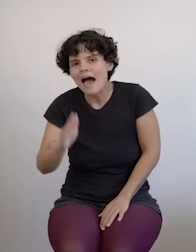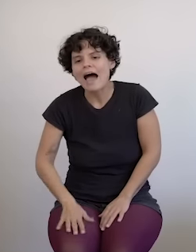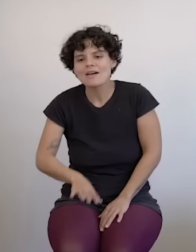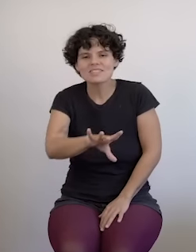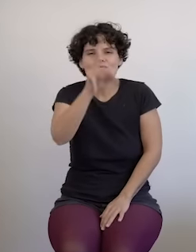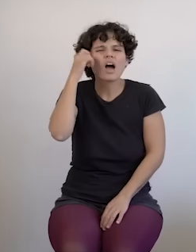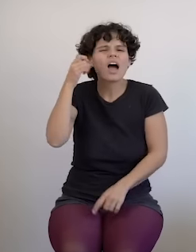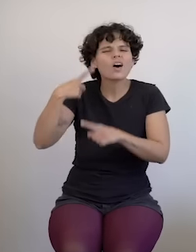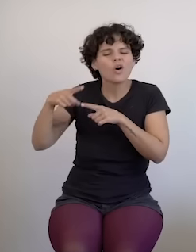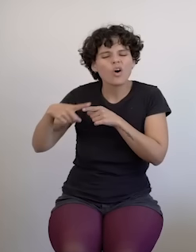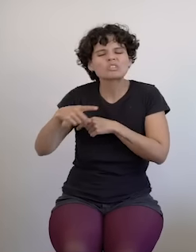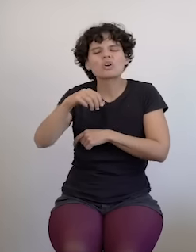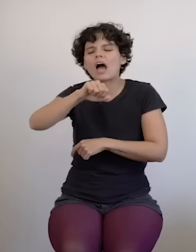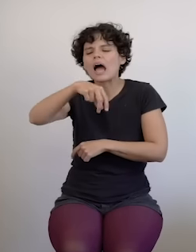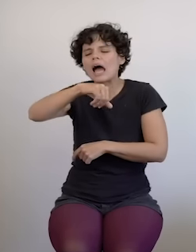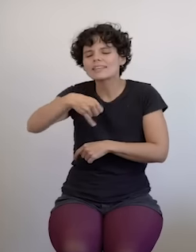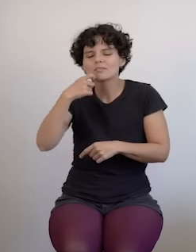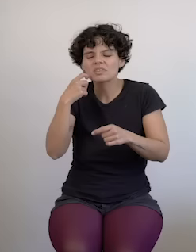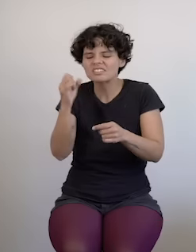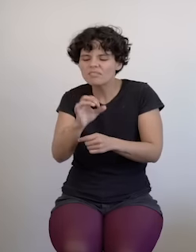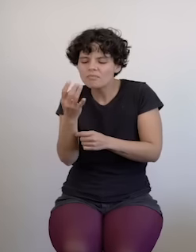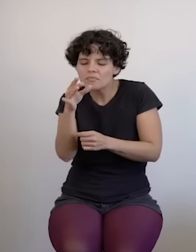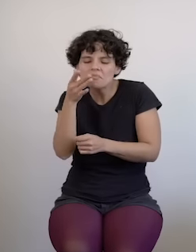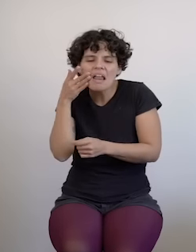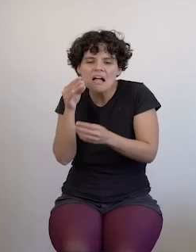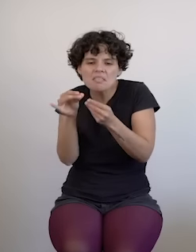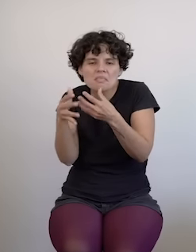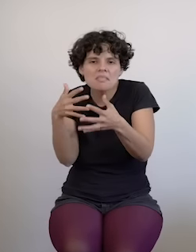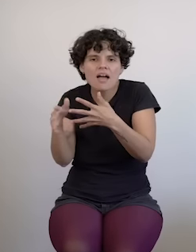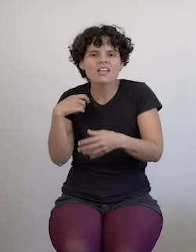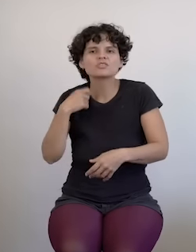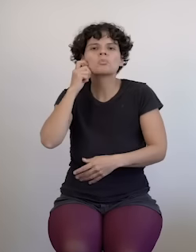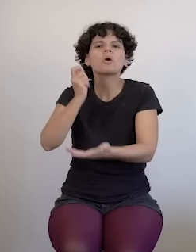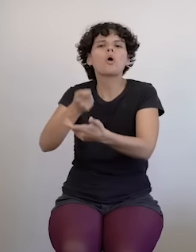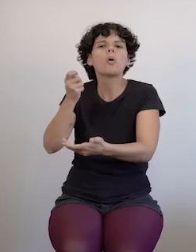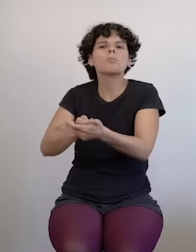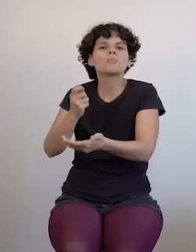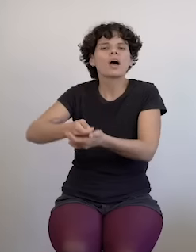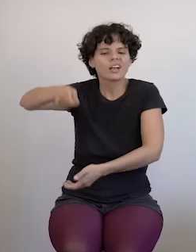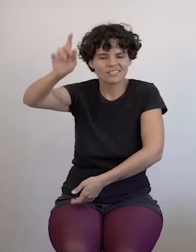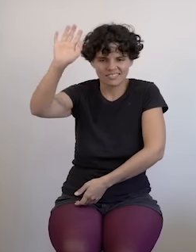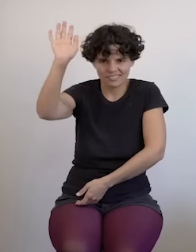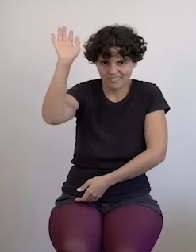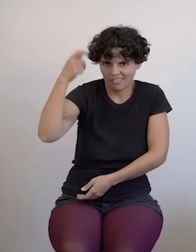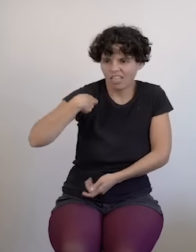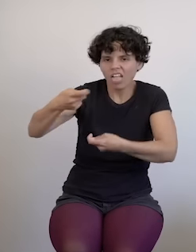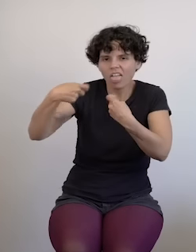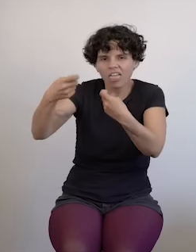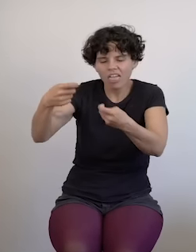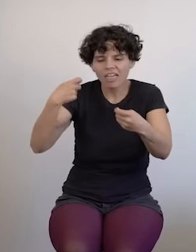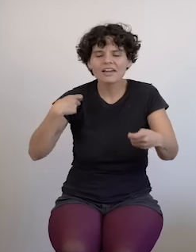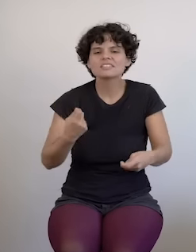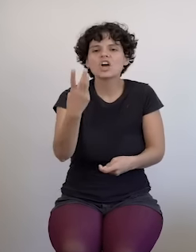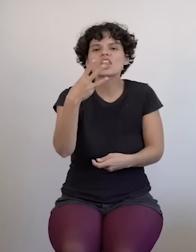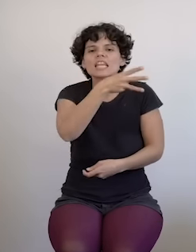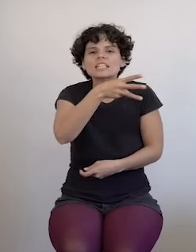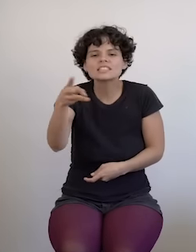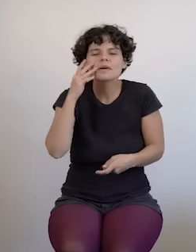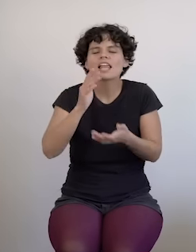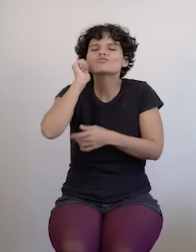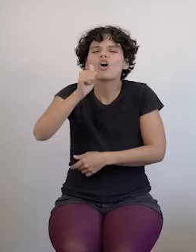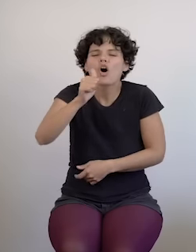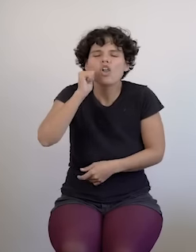Me intimidaba. Y ahí vi que era Ajinomoto, el chuño, y ahí dije, ahí estaba, así que ahora no gasto más plata en los chinos, me hago la casa. Y ahí estuvimos